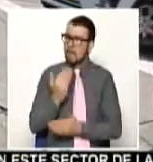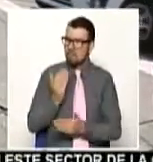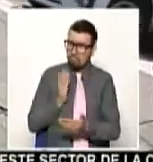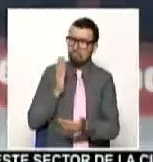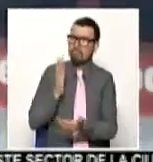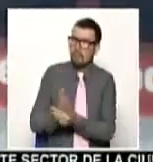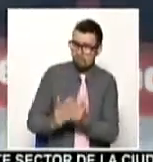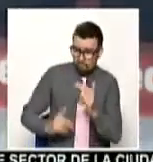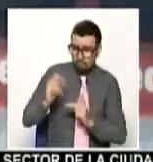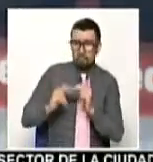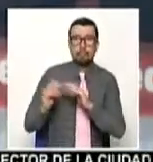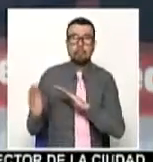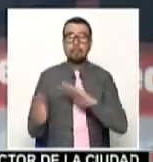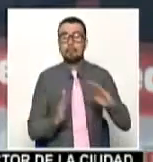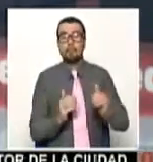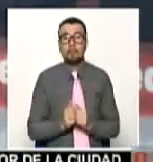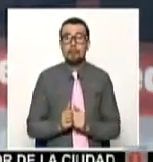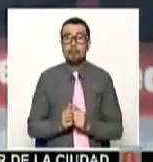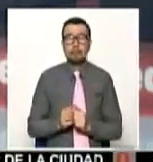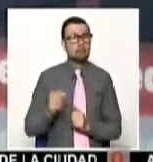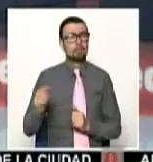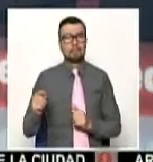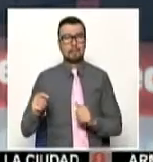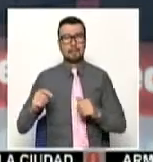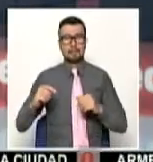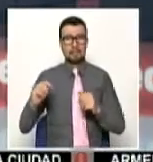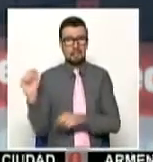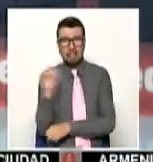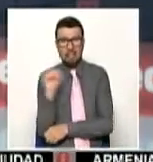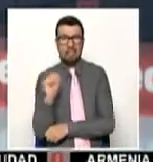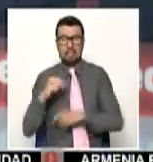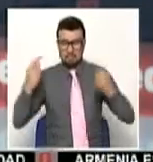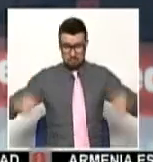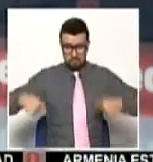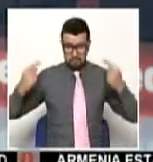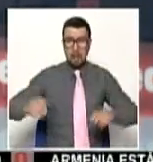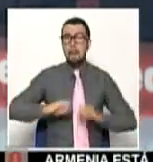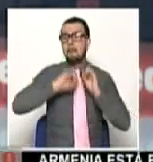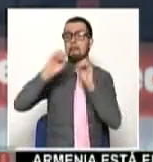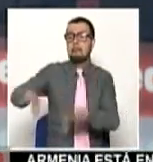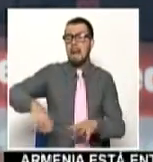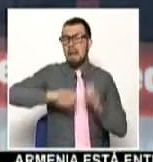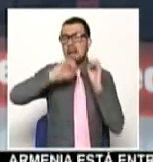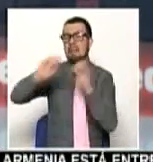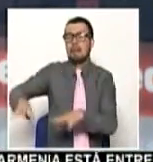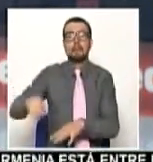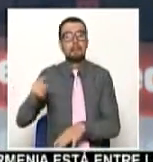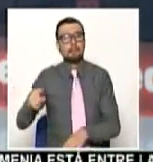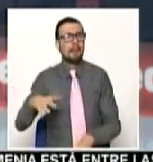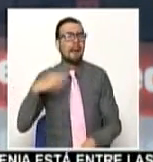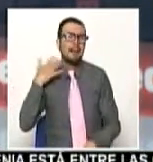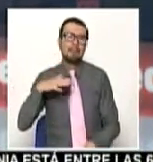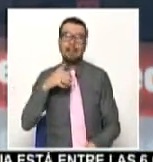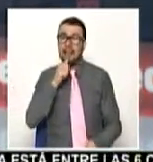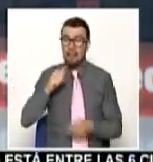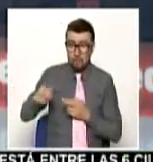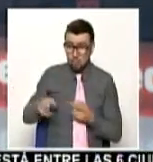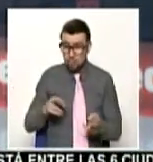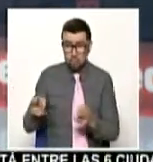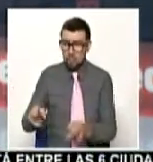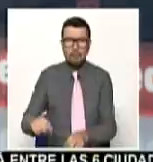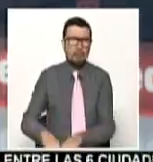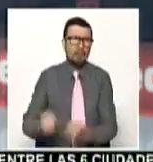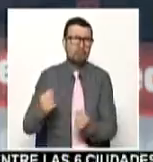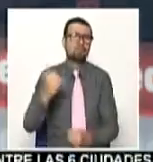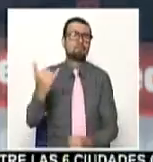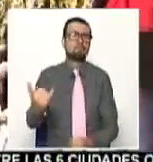vial. Un cementerio de llantas obstaculiza el cauce normal de una quebrada en Armenia, lo que genera un daño ecológico en el sur de la